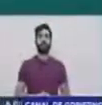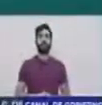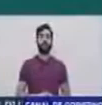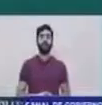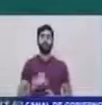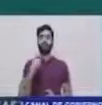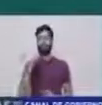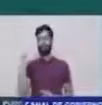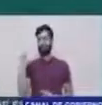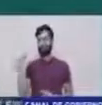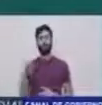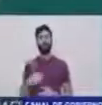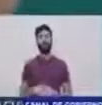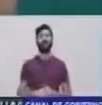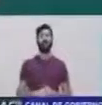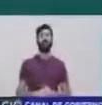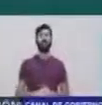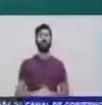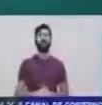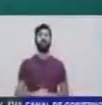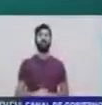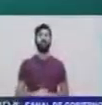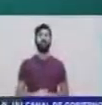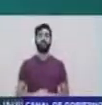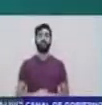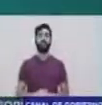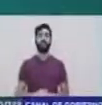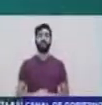inscrito dentro de un cuadrado